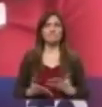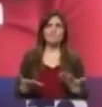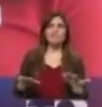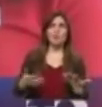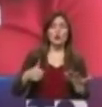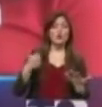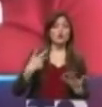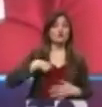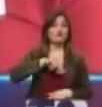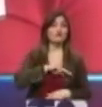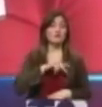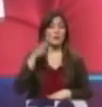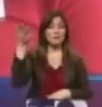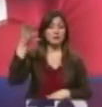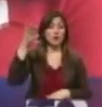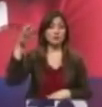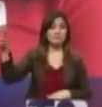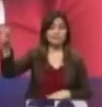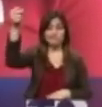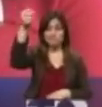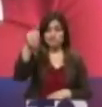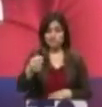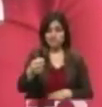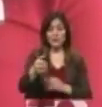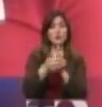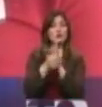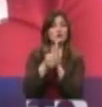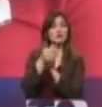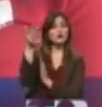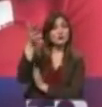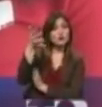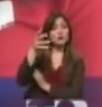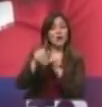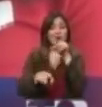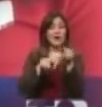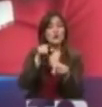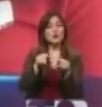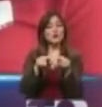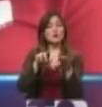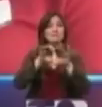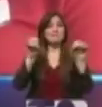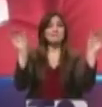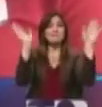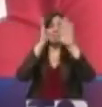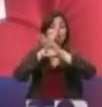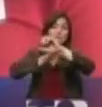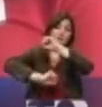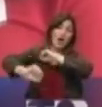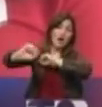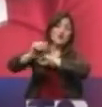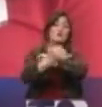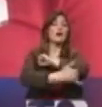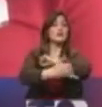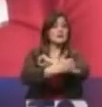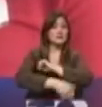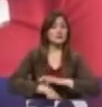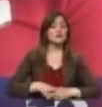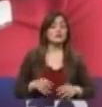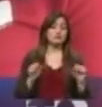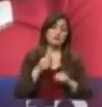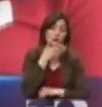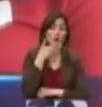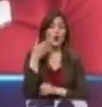profesores angloparlantes, buscamos capacitar a nuestros docentes, algunos han salido con becas al exterior para que ellos